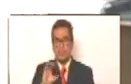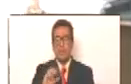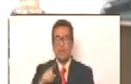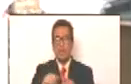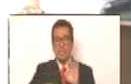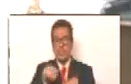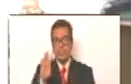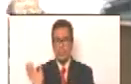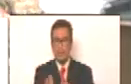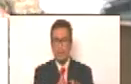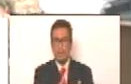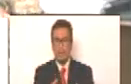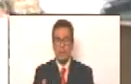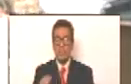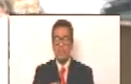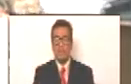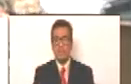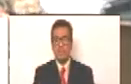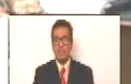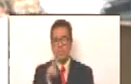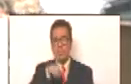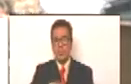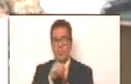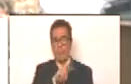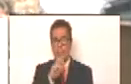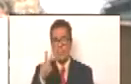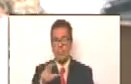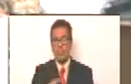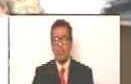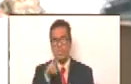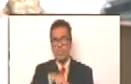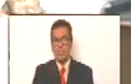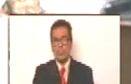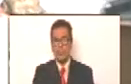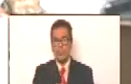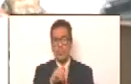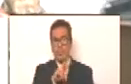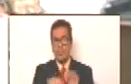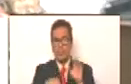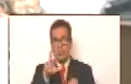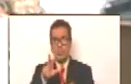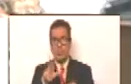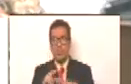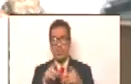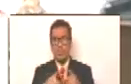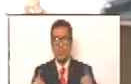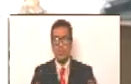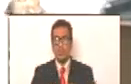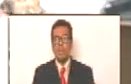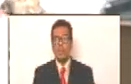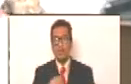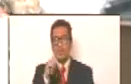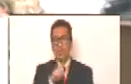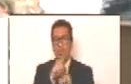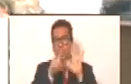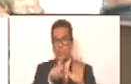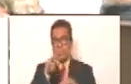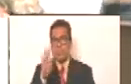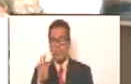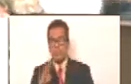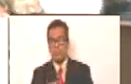de marzo del 2022, año 212 de la Independencia y 164 de la Federación